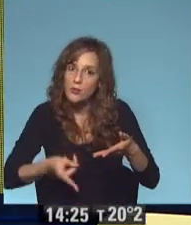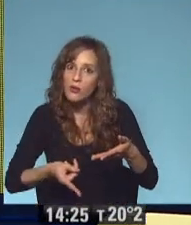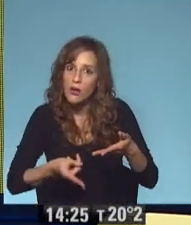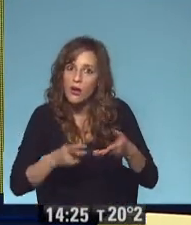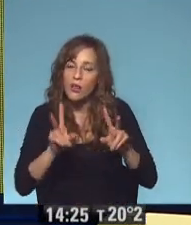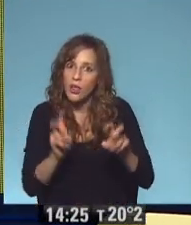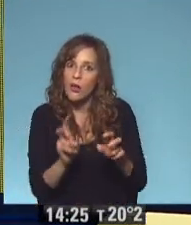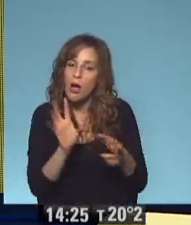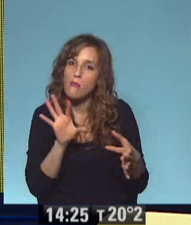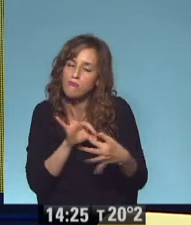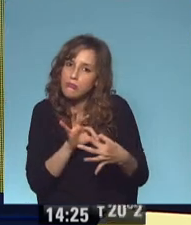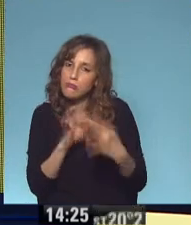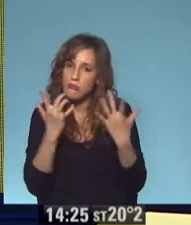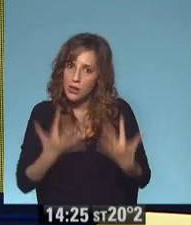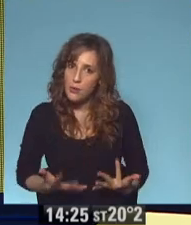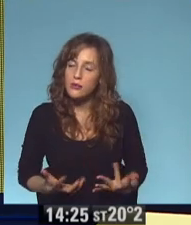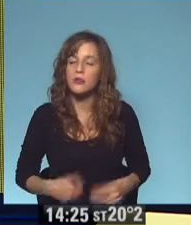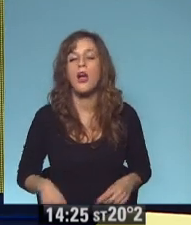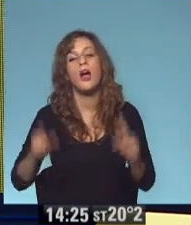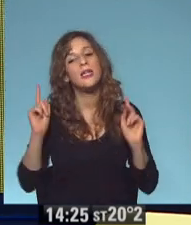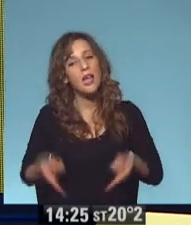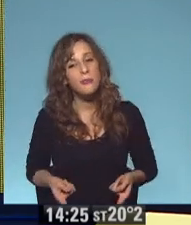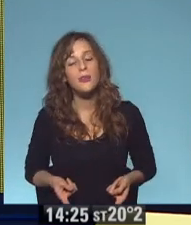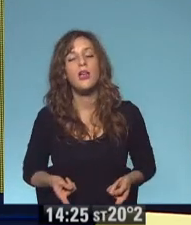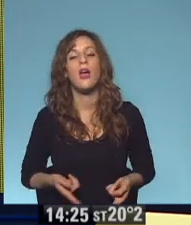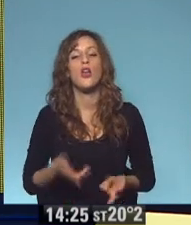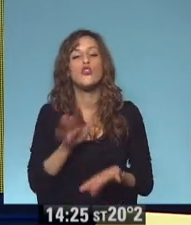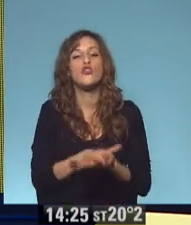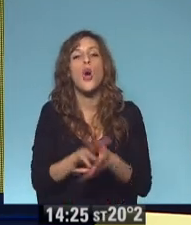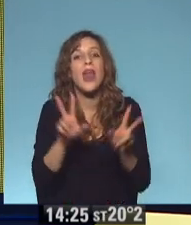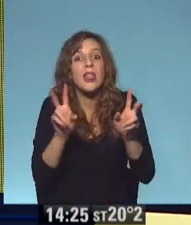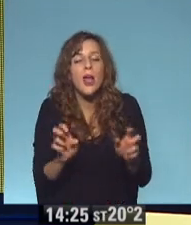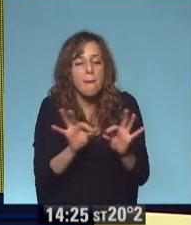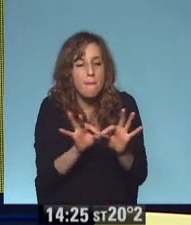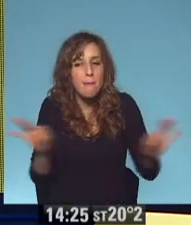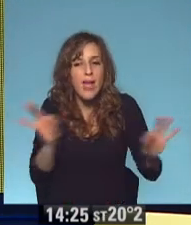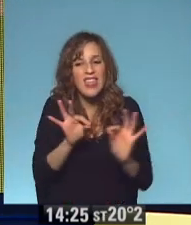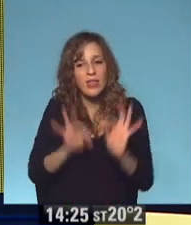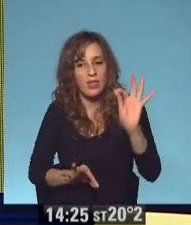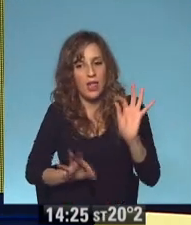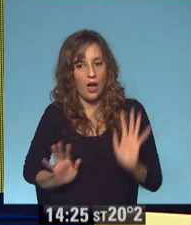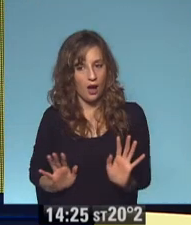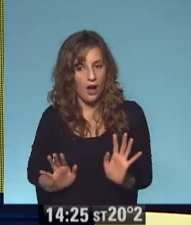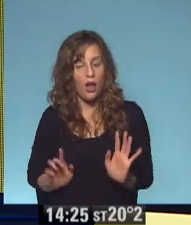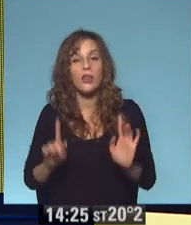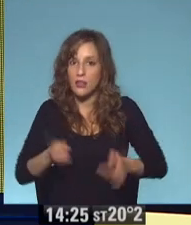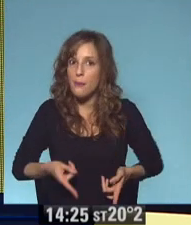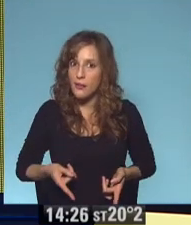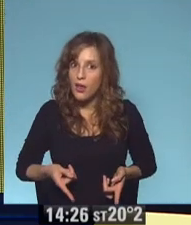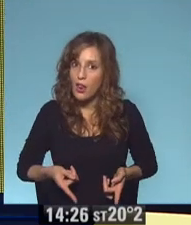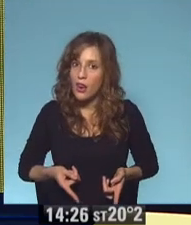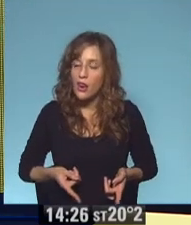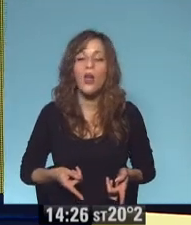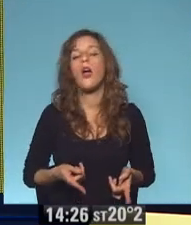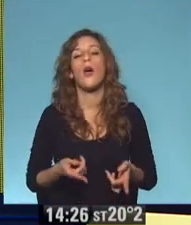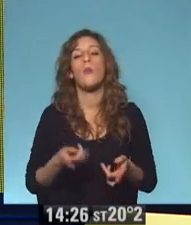matemática. Y también está todo lo que tiene que ver con las medidas, con cómo tomamos medidas. Ah. Sí, el